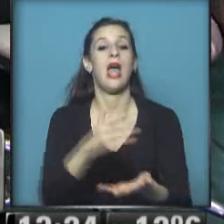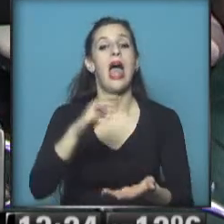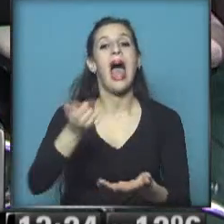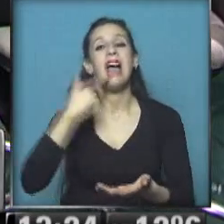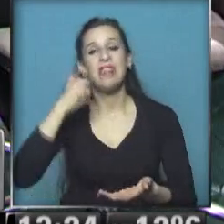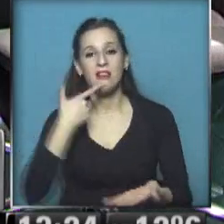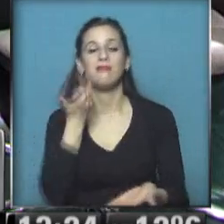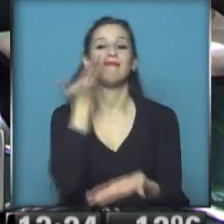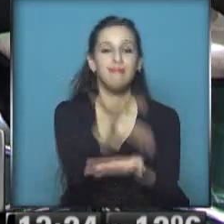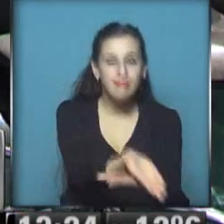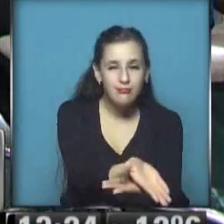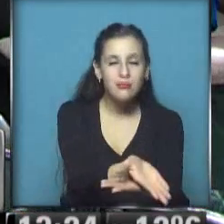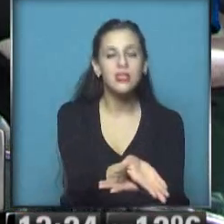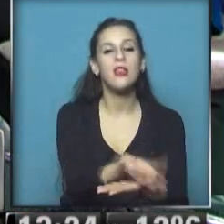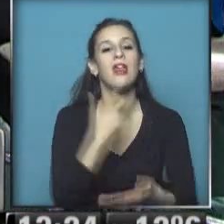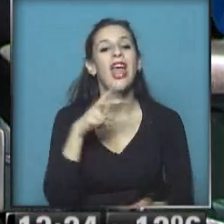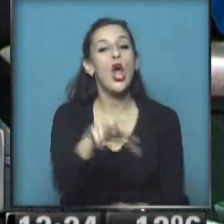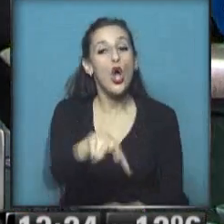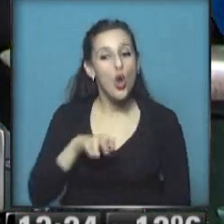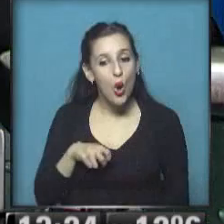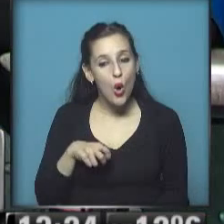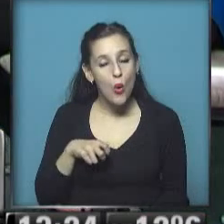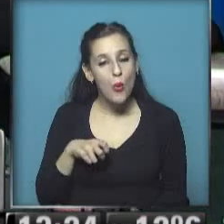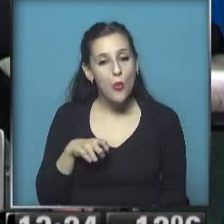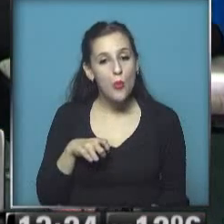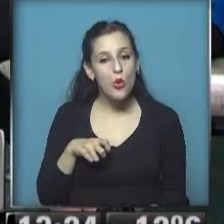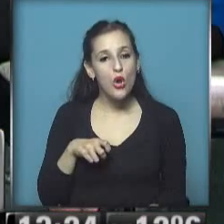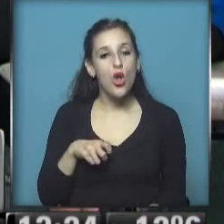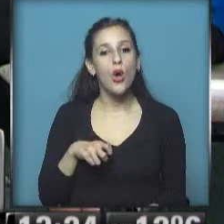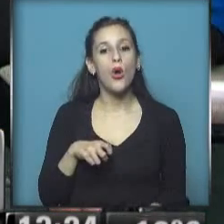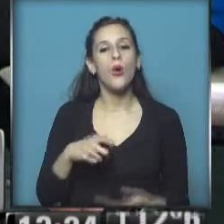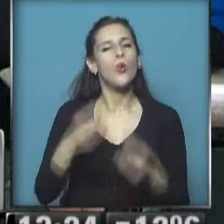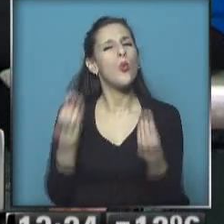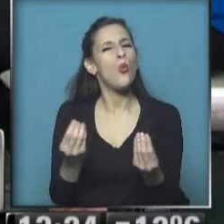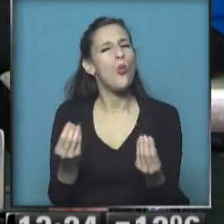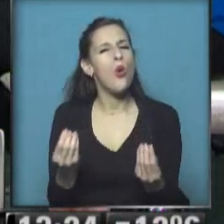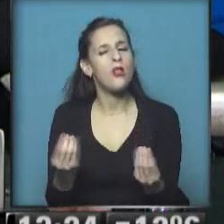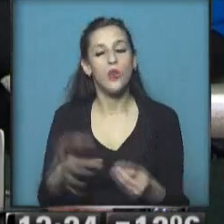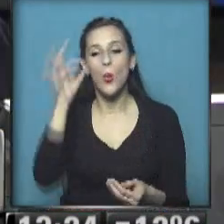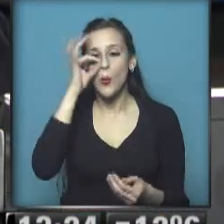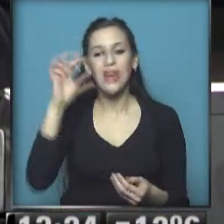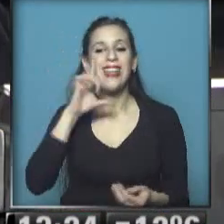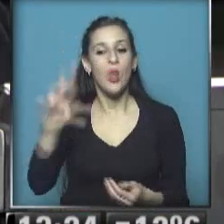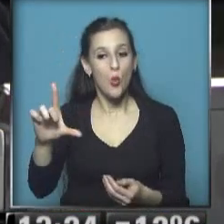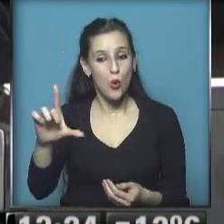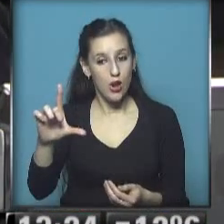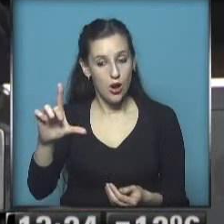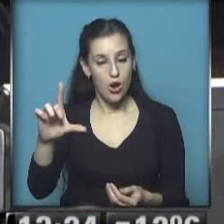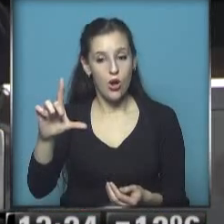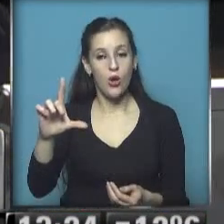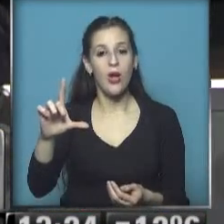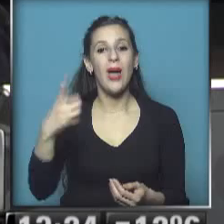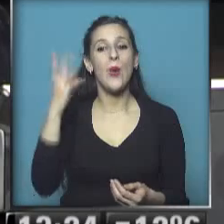y su primer cobro progresar va a estar al pago emiliano cuando el 20 de julio el 20 de julio en el